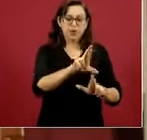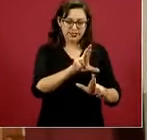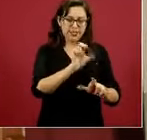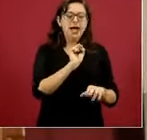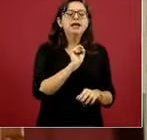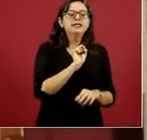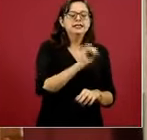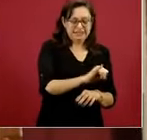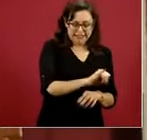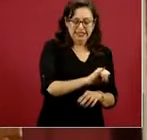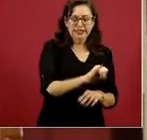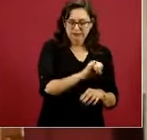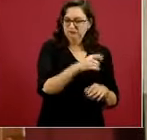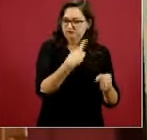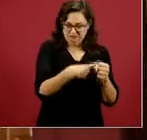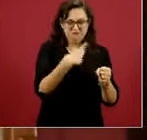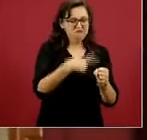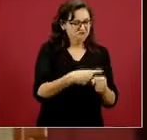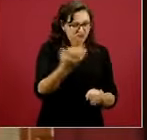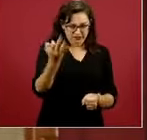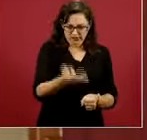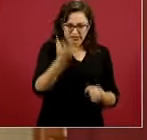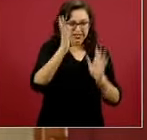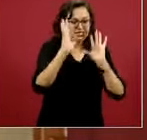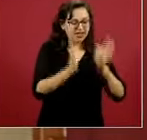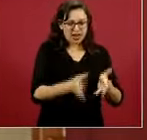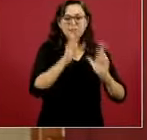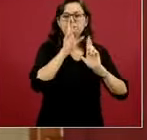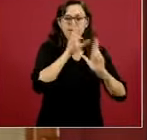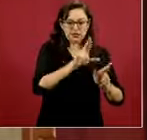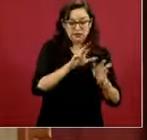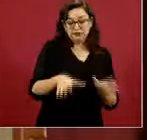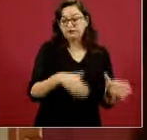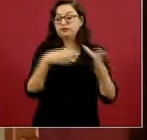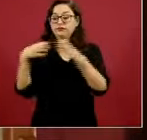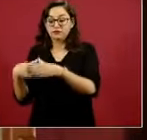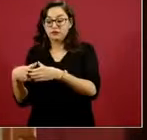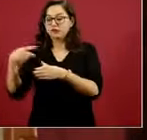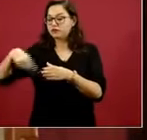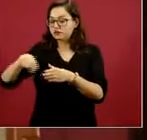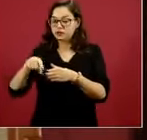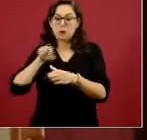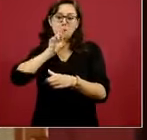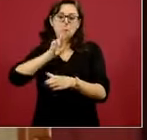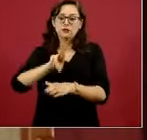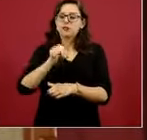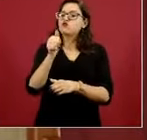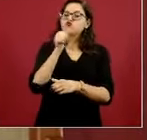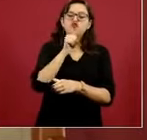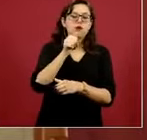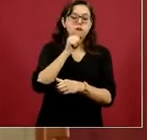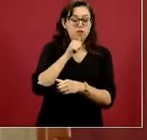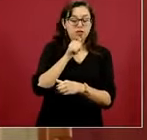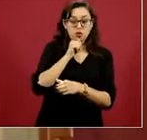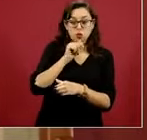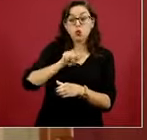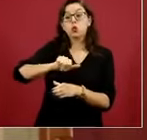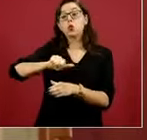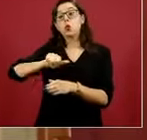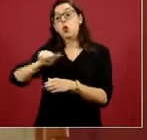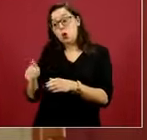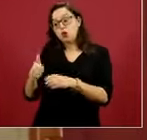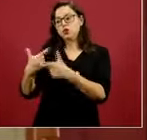tanto aquellos sospechosos que aún estamos esperando resultados, como los sospechosos que tienen, ya sea que no se les tomó muestra